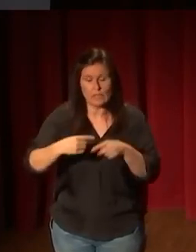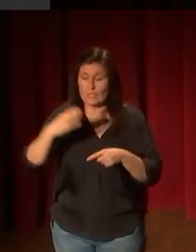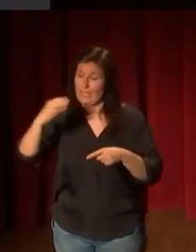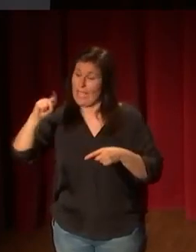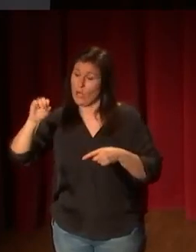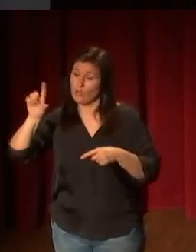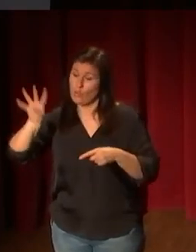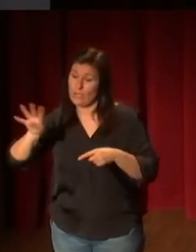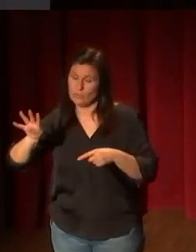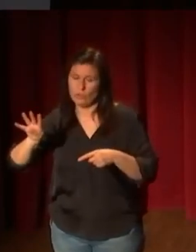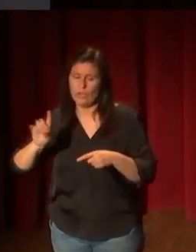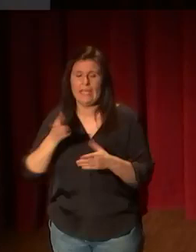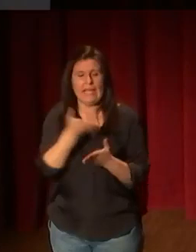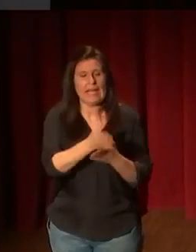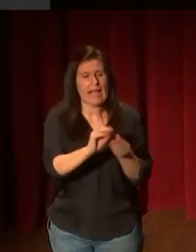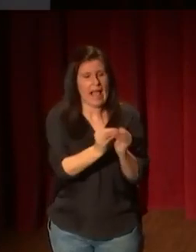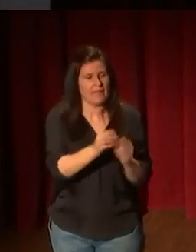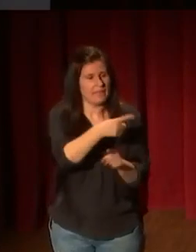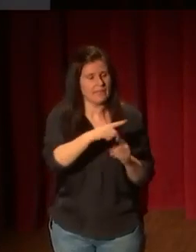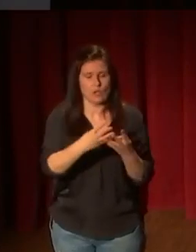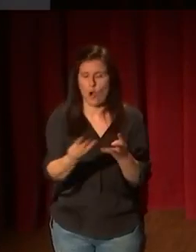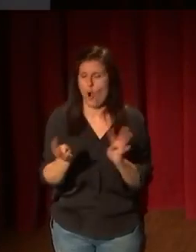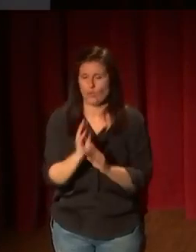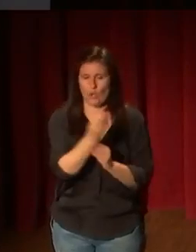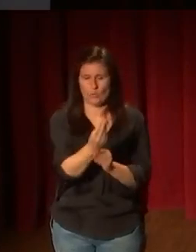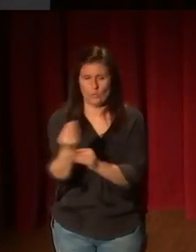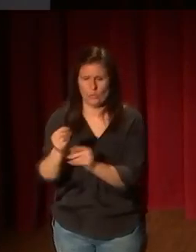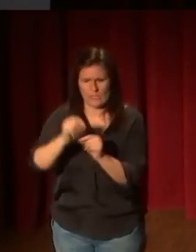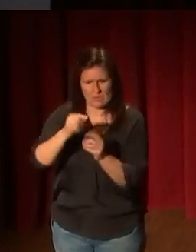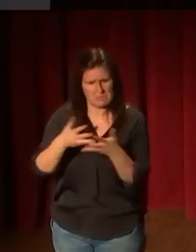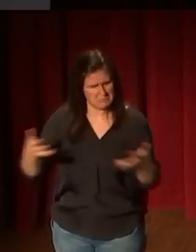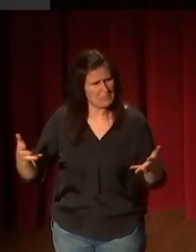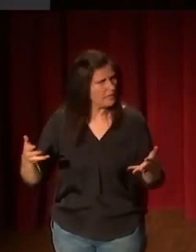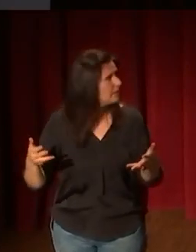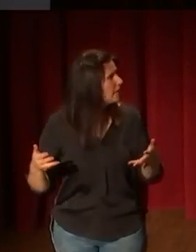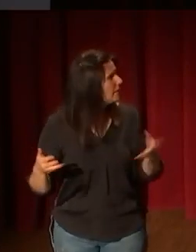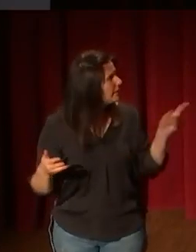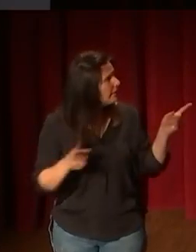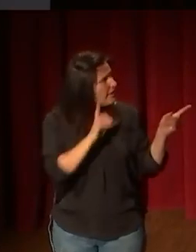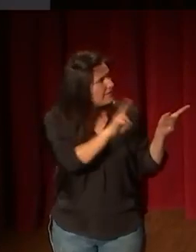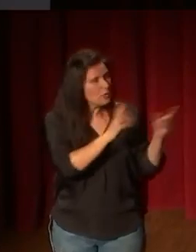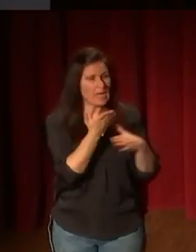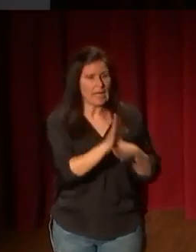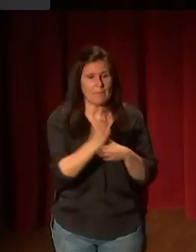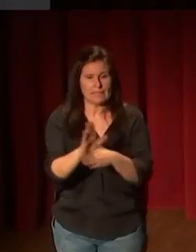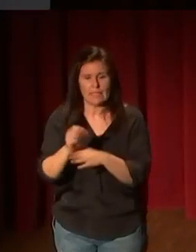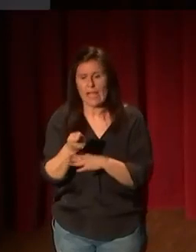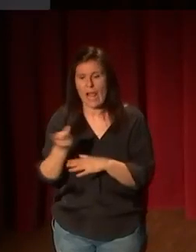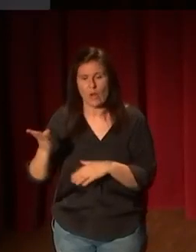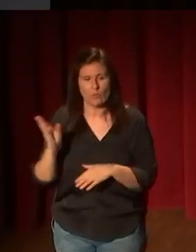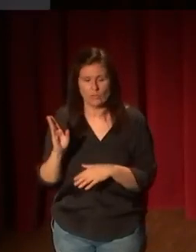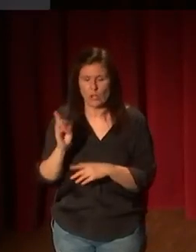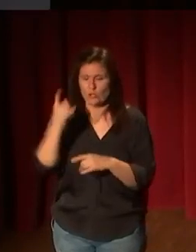está este fantástico conjunto escultórico de gran tamaño en el que vemos representados algunos de los grandes